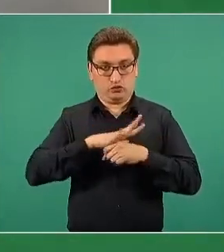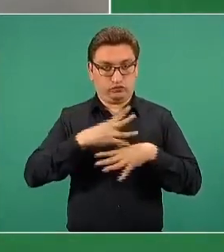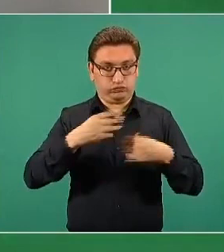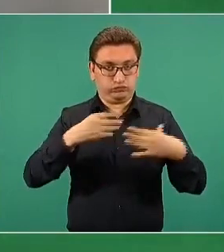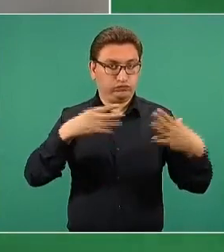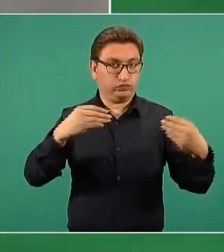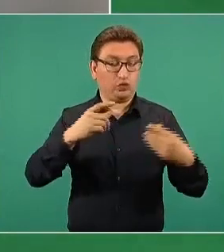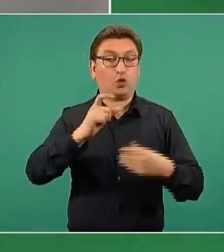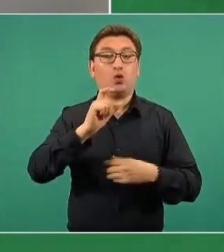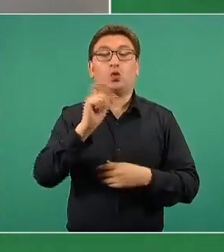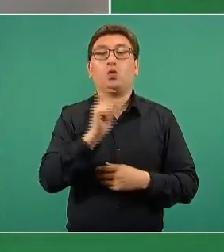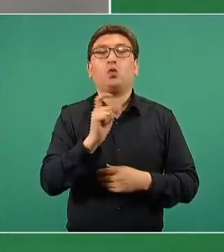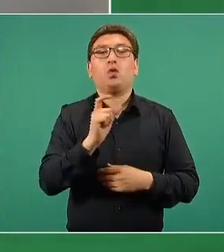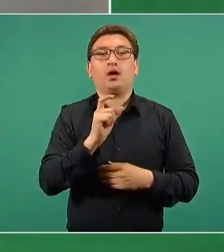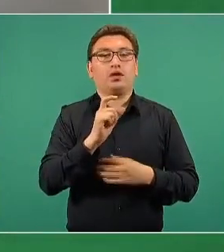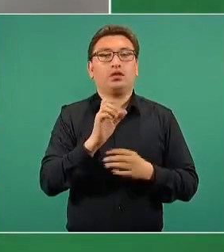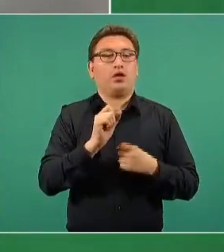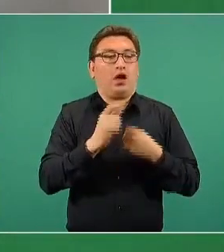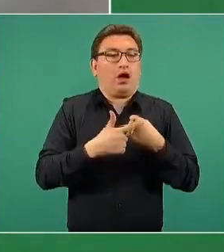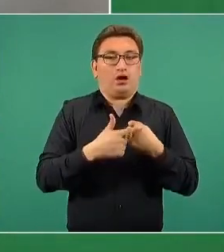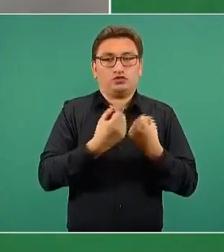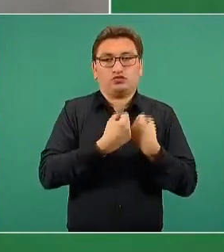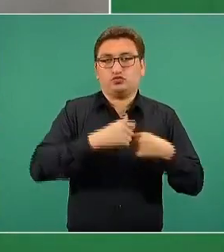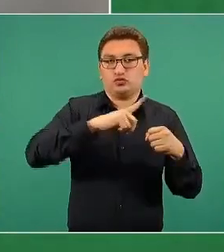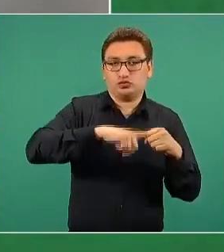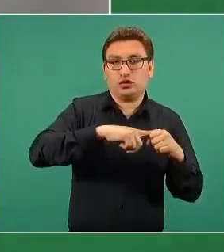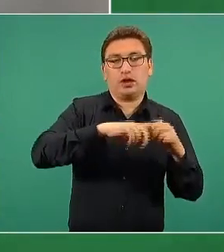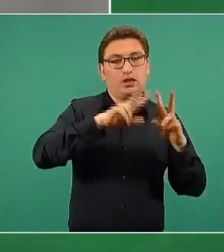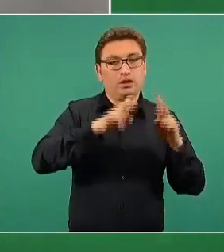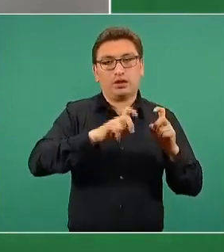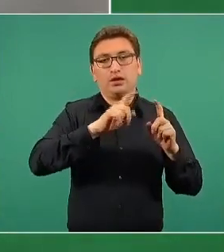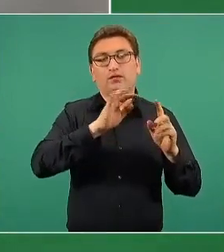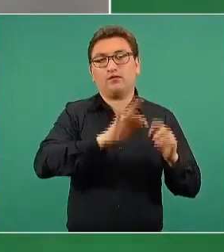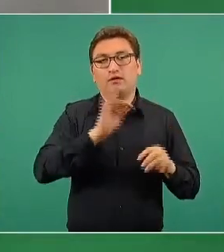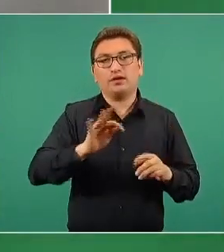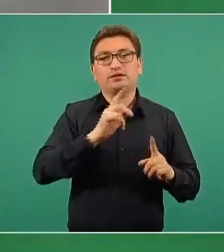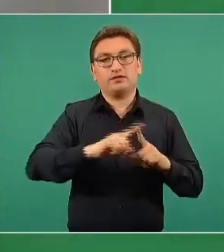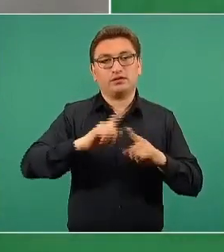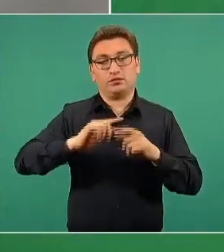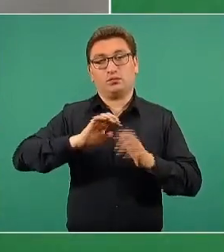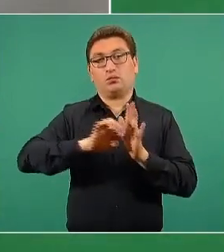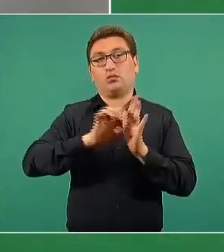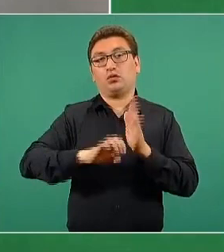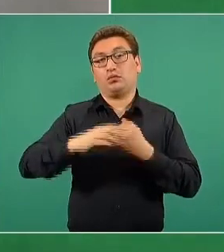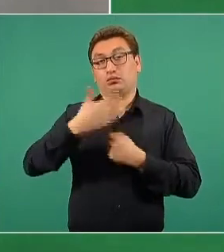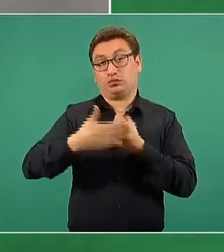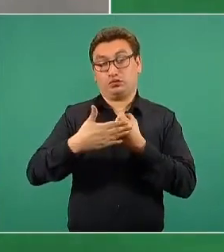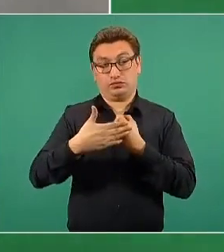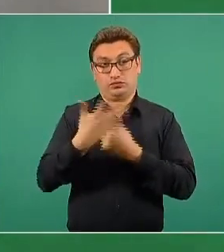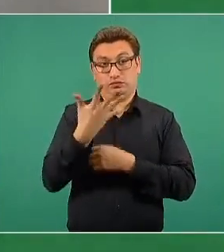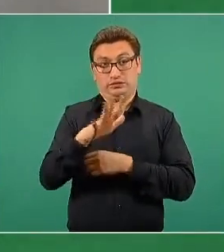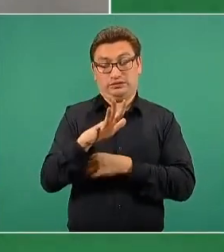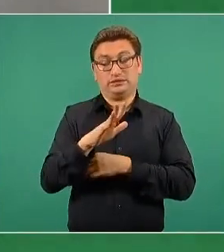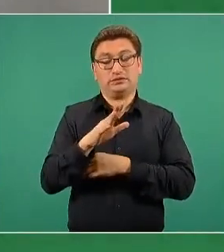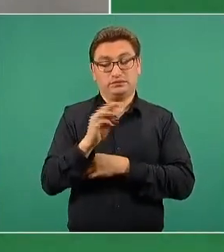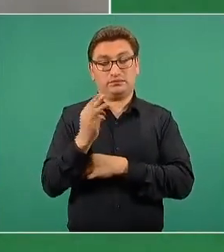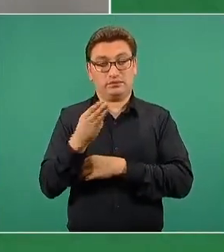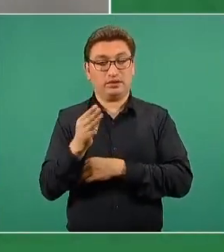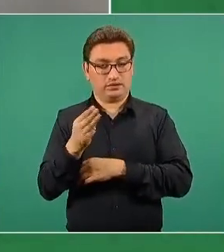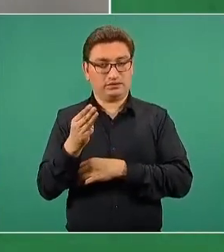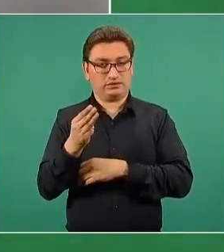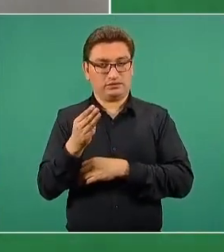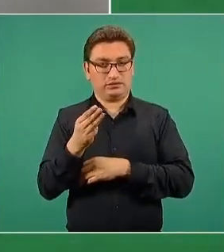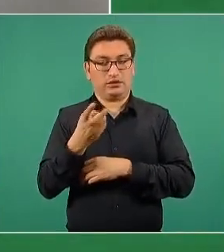a algunos eventos sociales como el próximo 10 de mayo. El